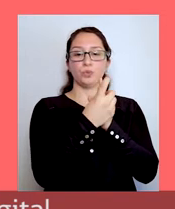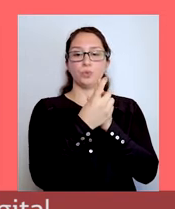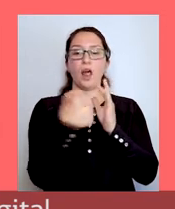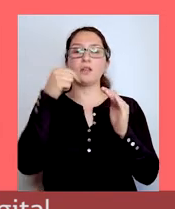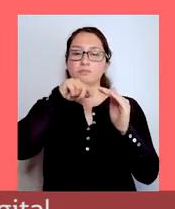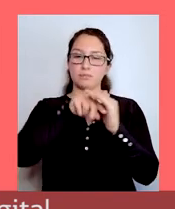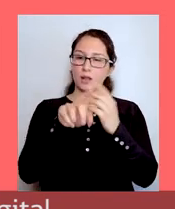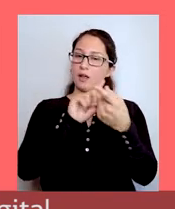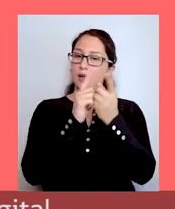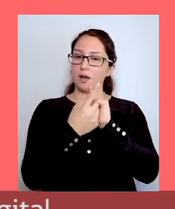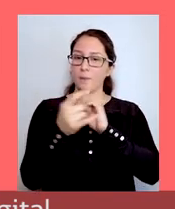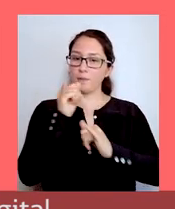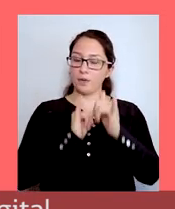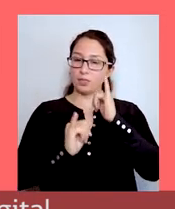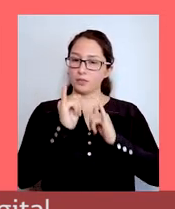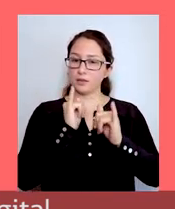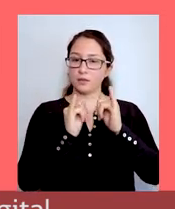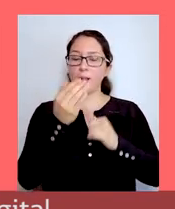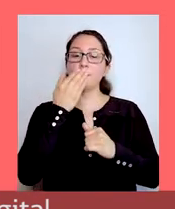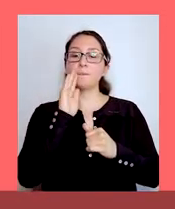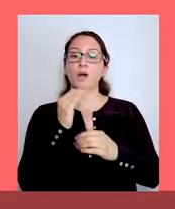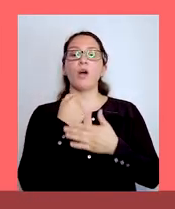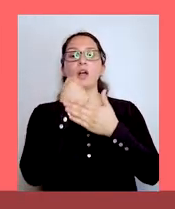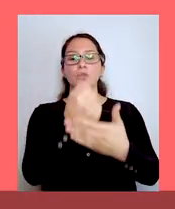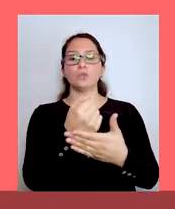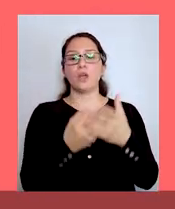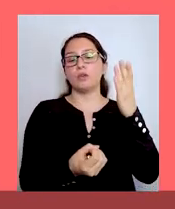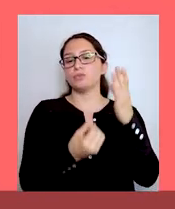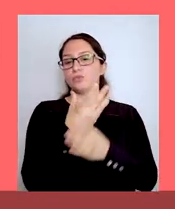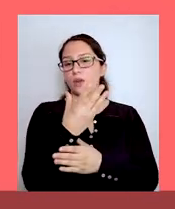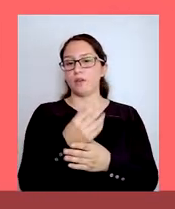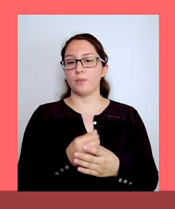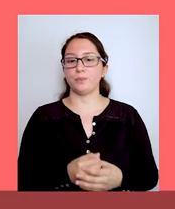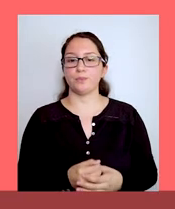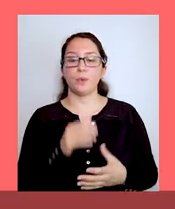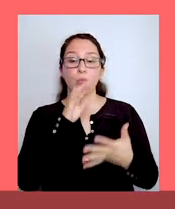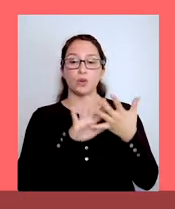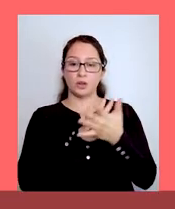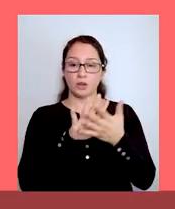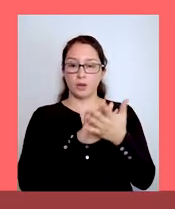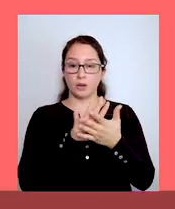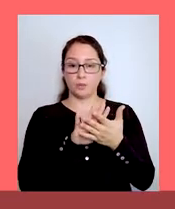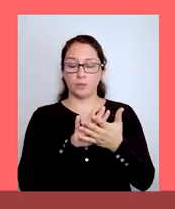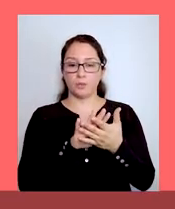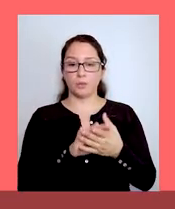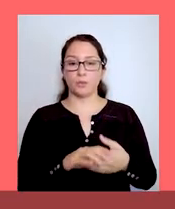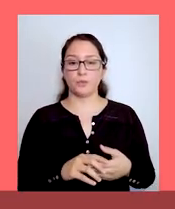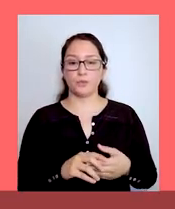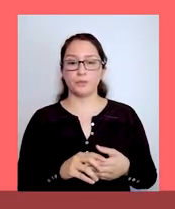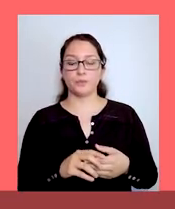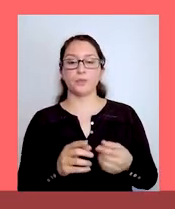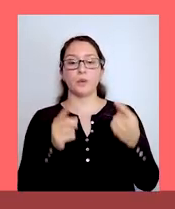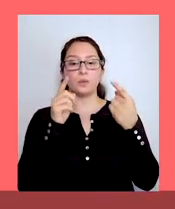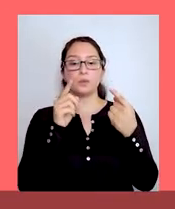sumarte con tu proyecto cultural a esta transformación digital, podrás contar con una serie de beneficios que se producen gracias a